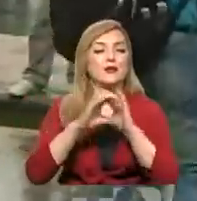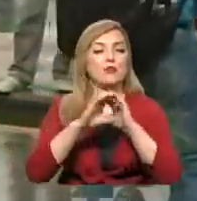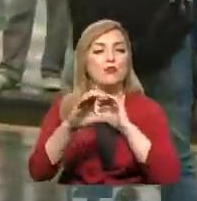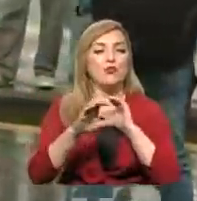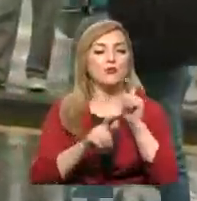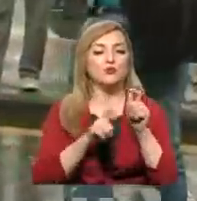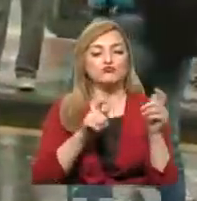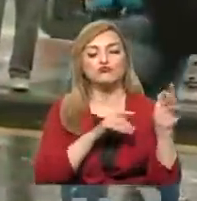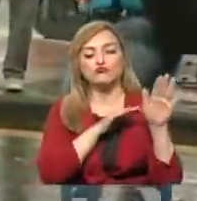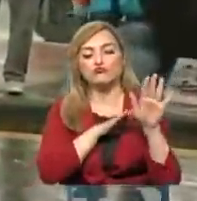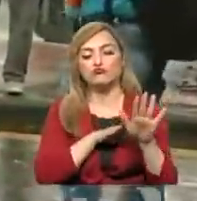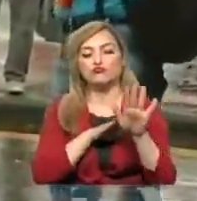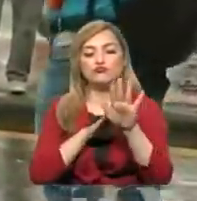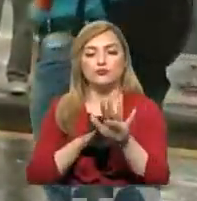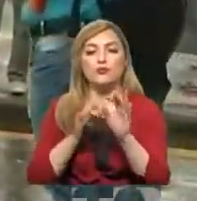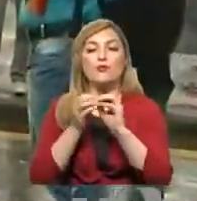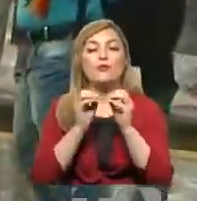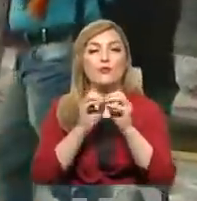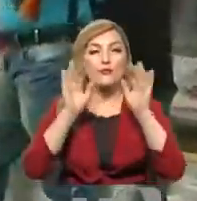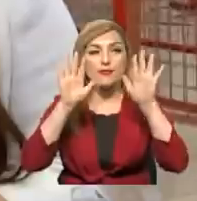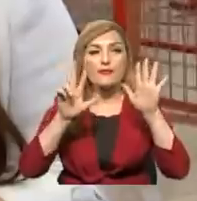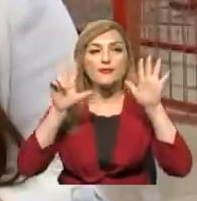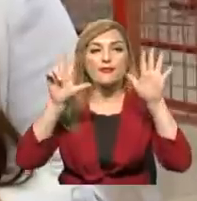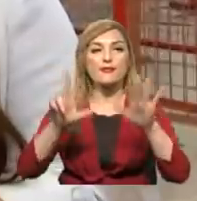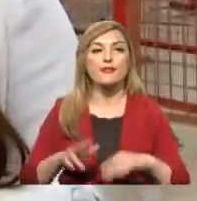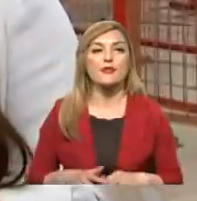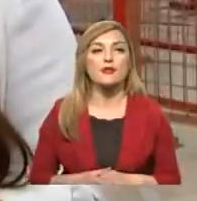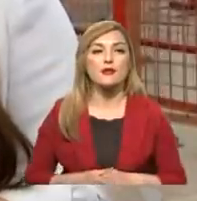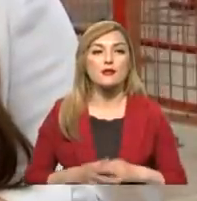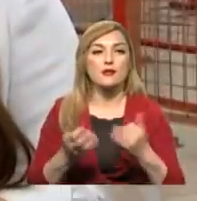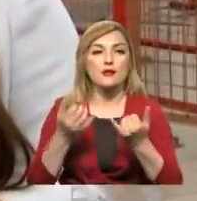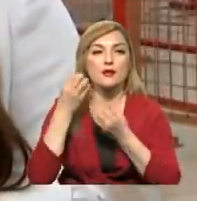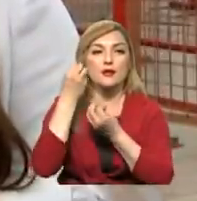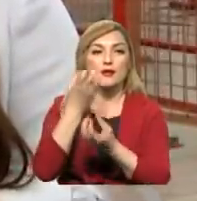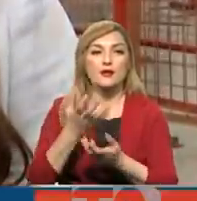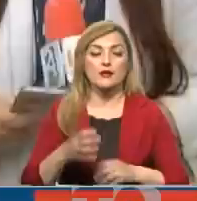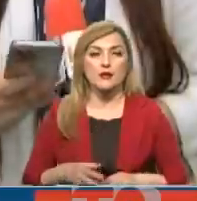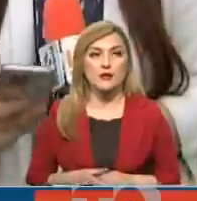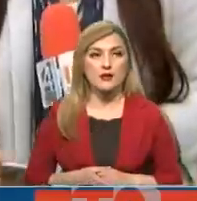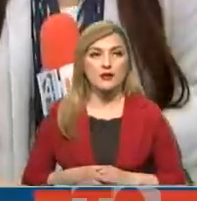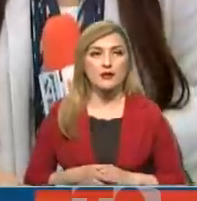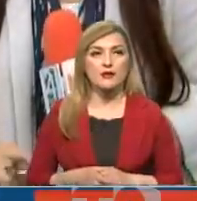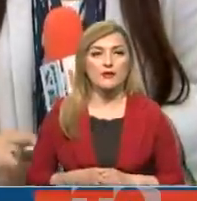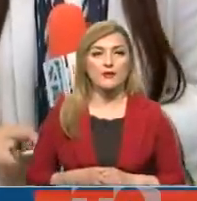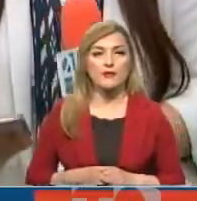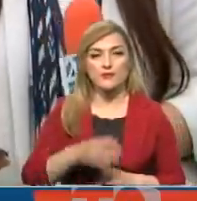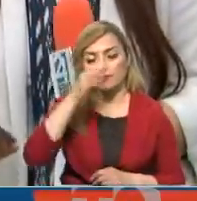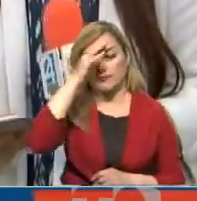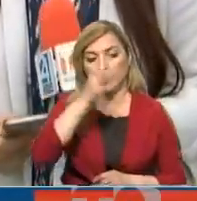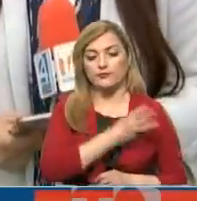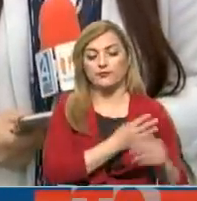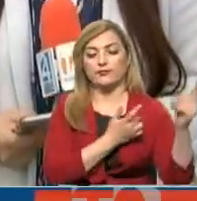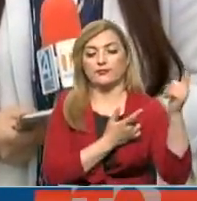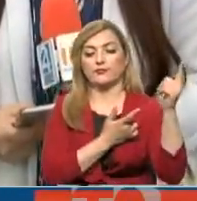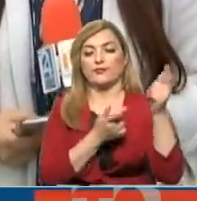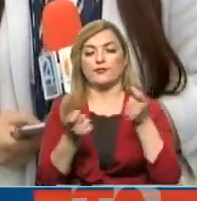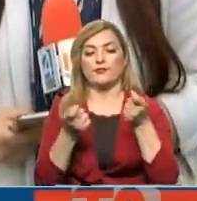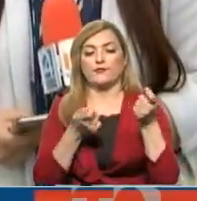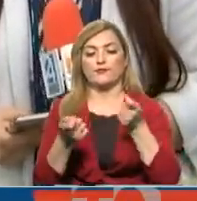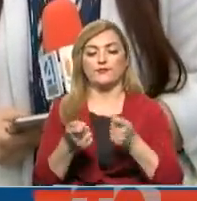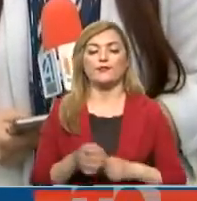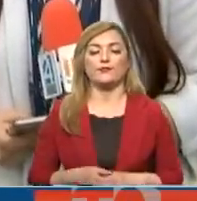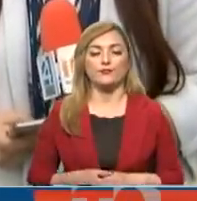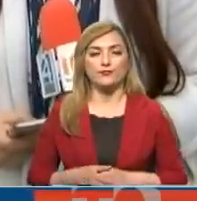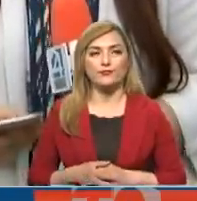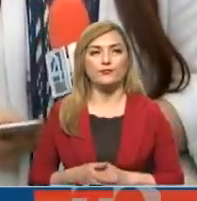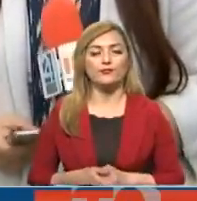del Partido Pachacutic. Es lo que les podemos informar a esta hora, al tiempo que también se militariza la zona que pues ya ha estado restringida